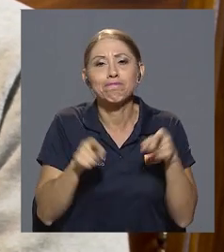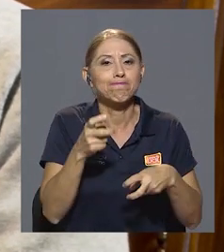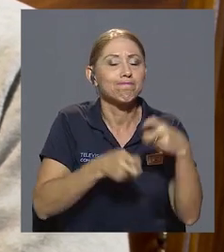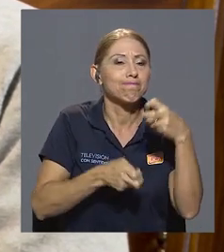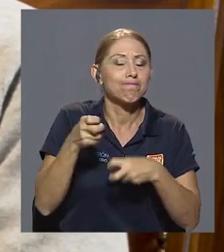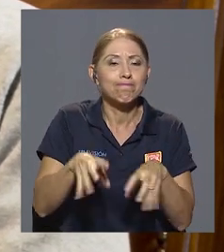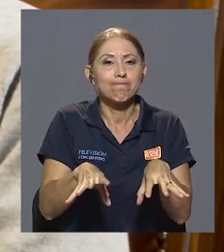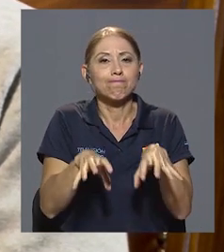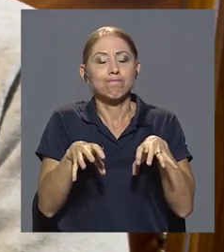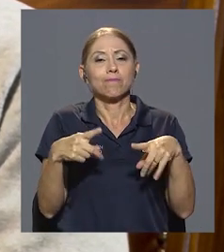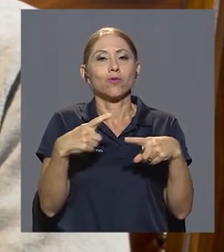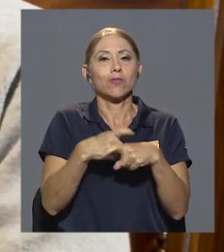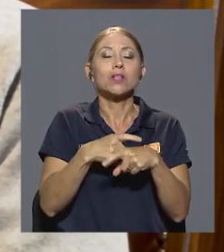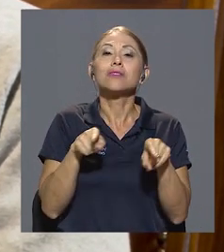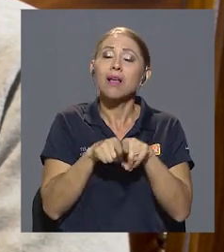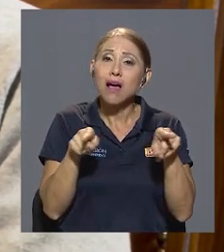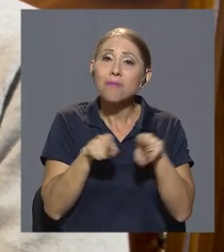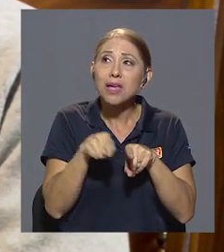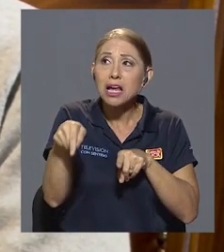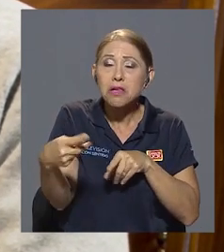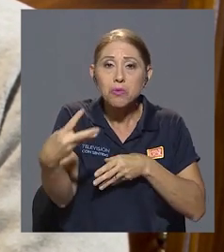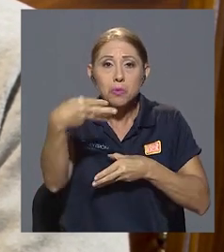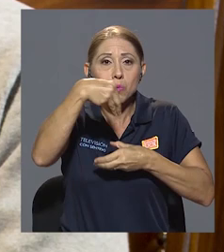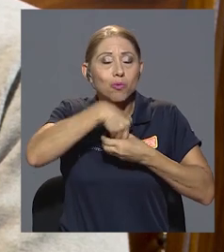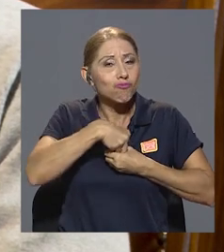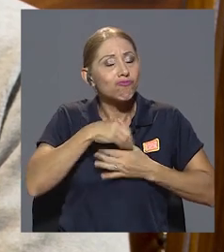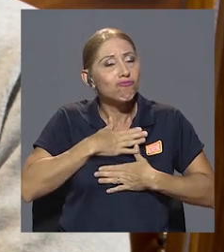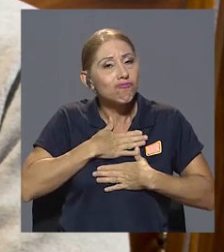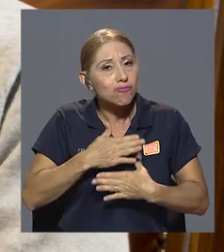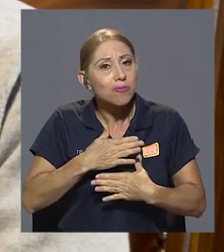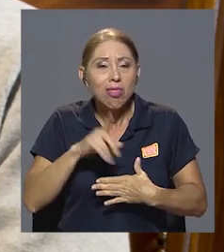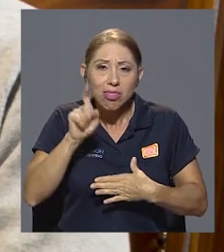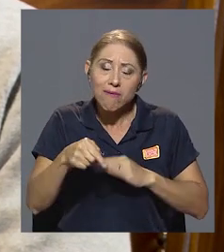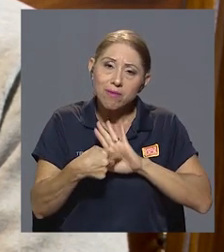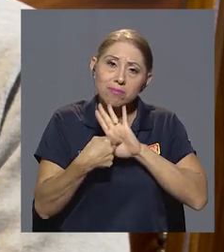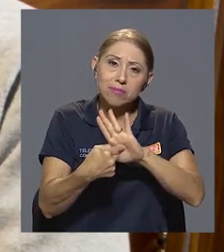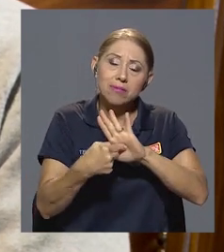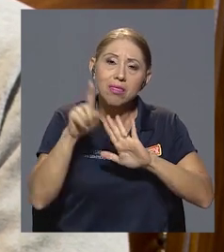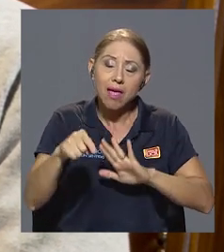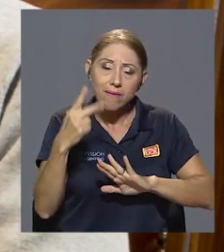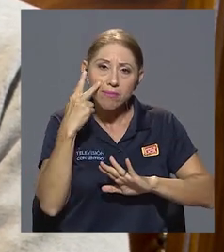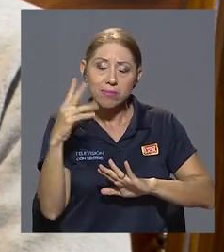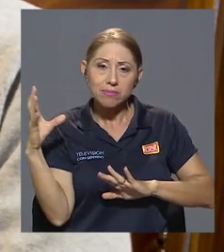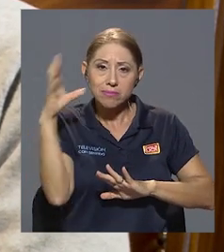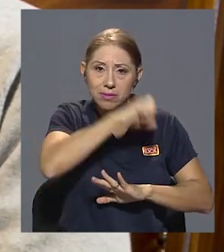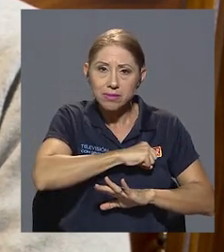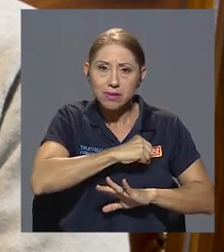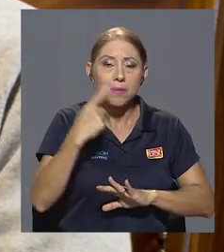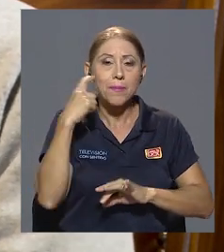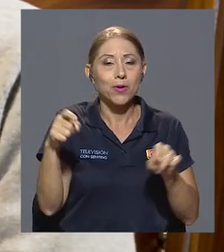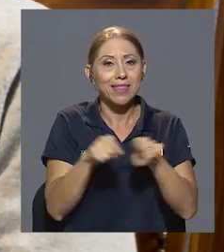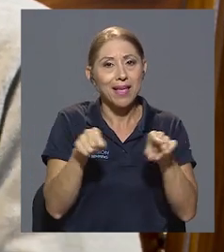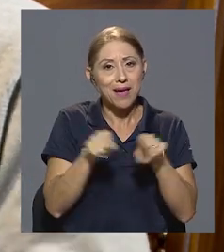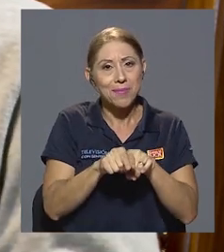que que atraviesa también tiene reservas que son dignas de resaltar y de visibilizar porque también